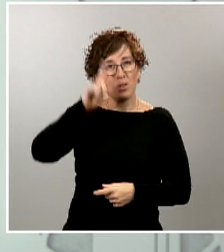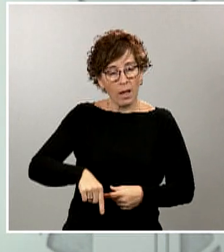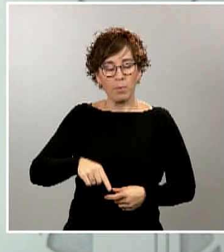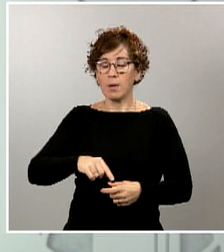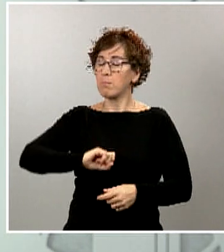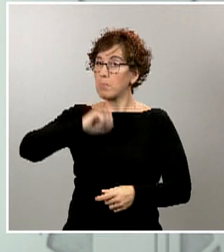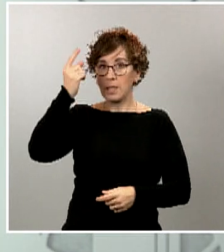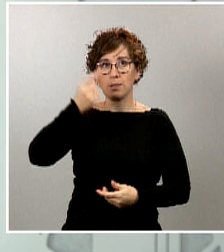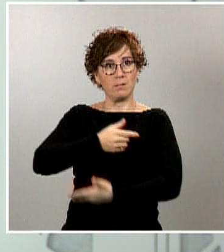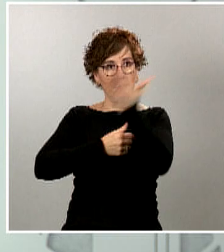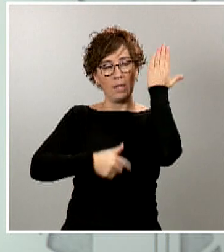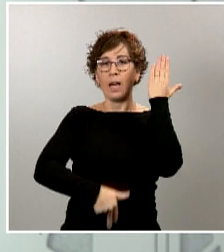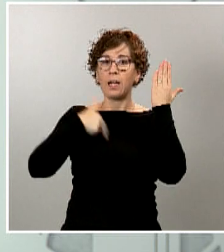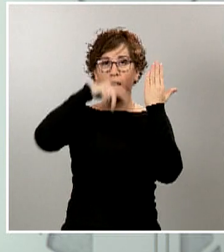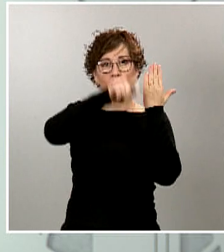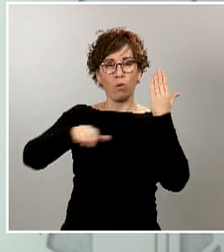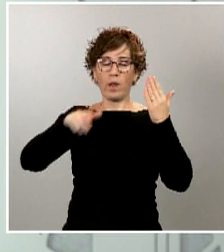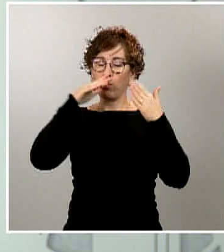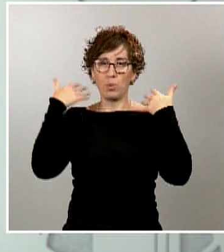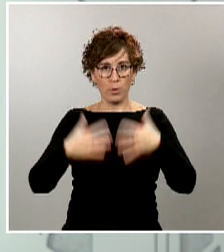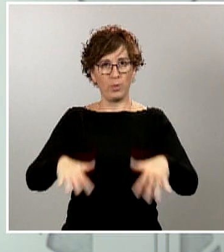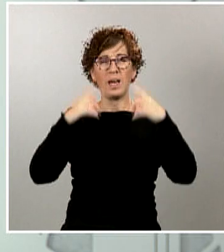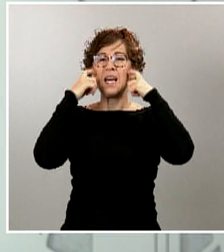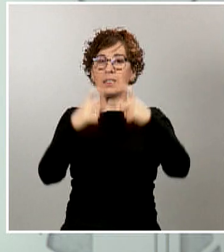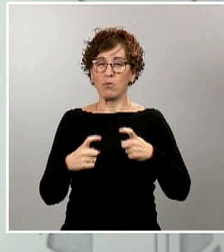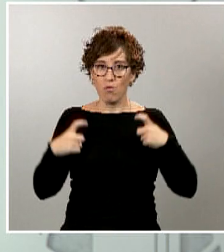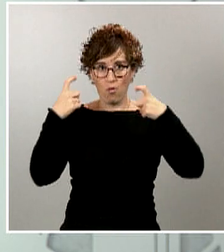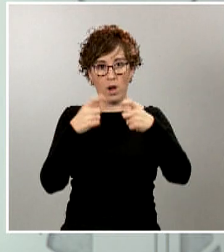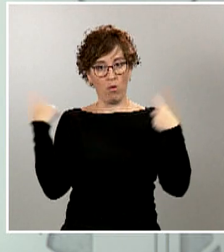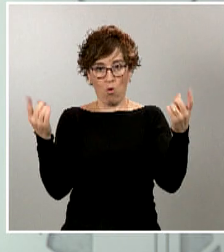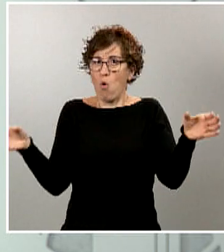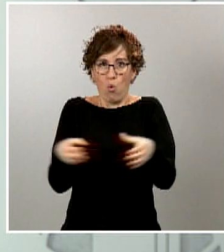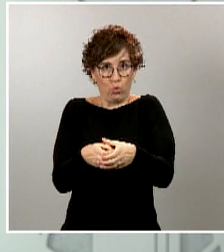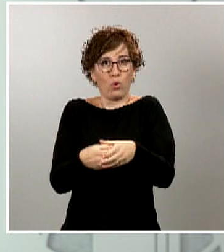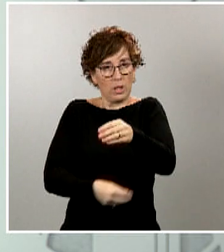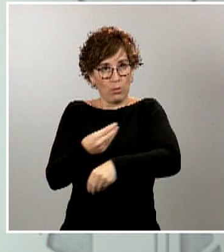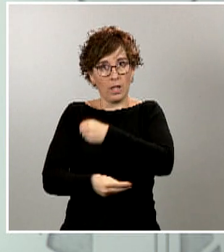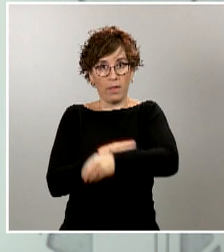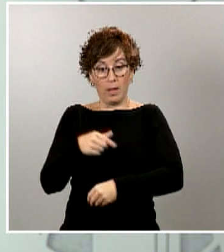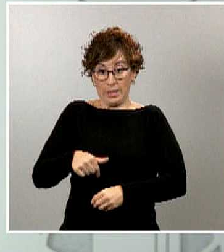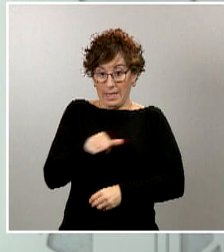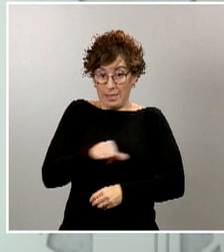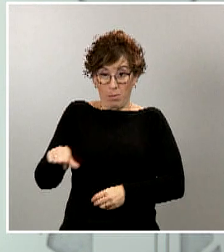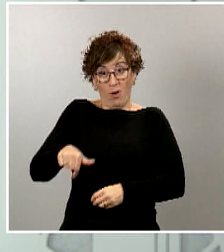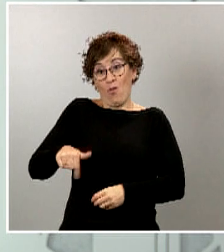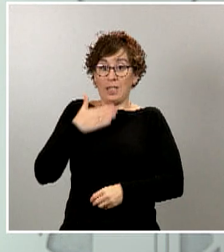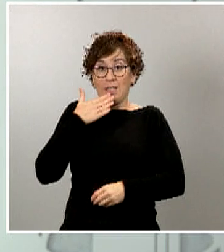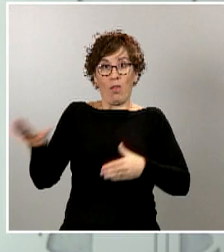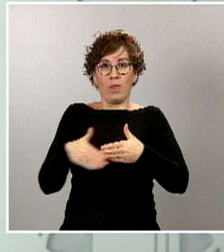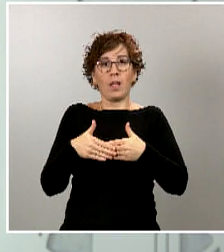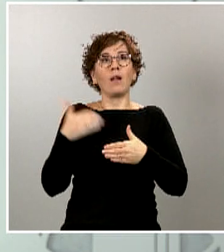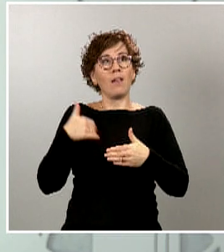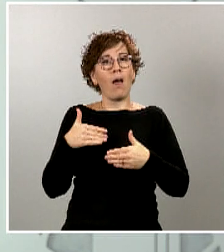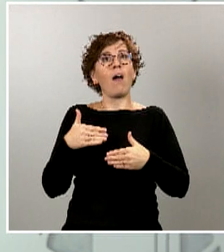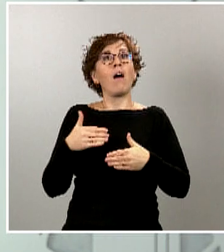por el enorme esfuerzo que estamos haciendo, un enorme esfuerzo conjunto que estamos haciendo y que en esta semana que concluimos hoy vemos que está empezando a dar sus frutos.